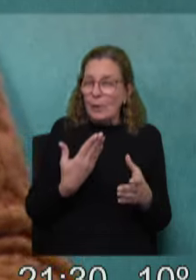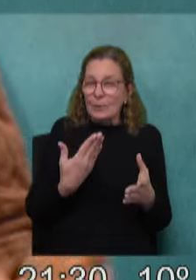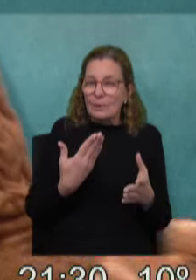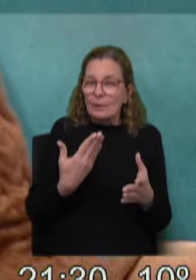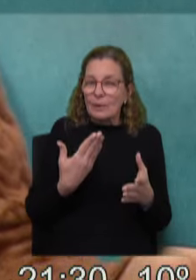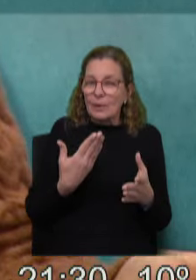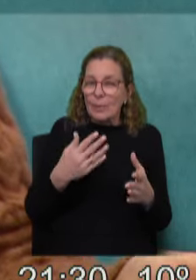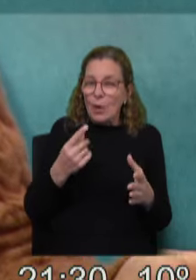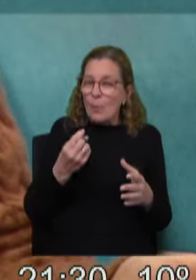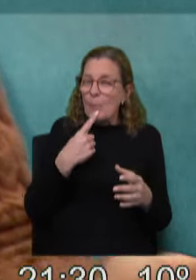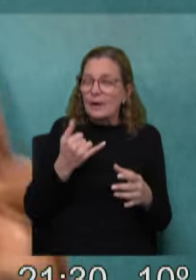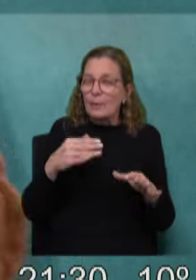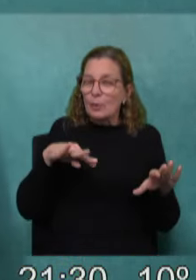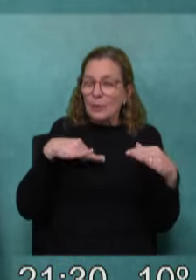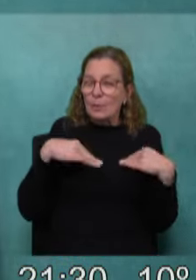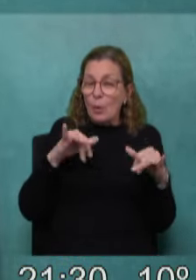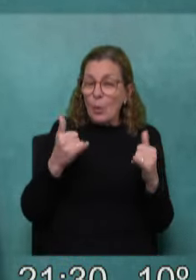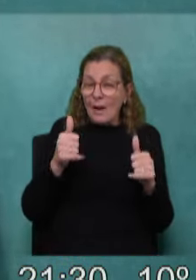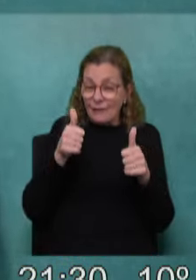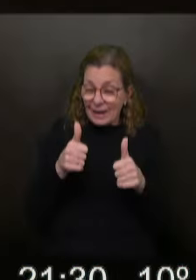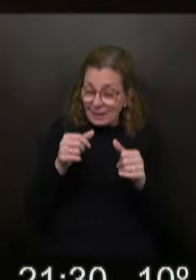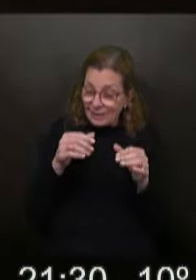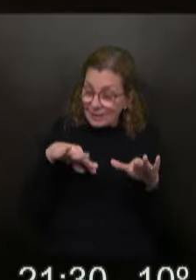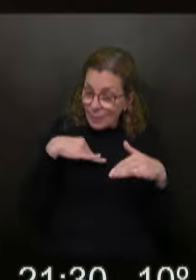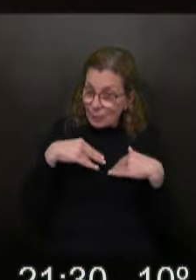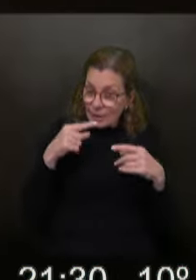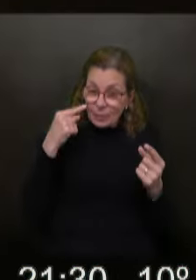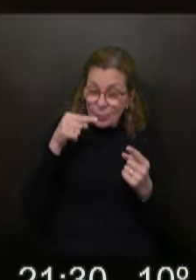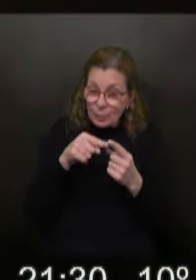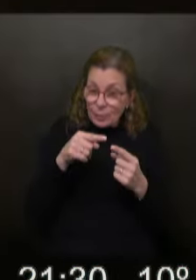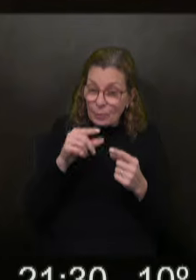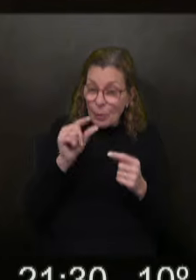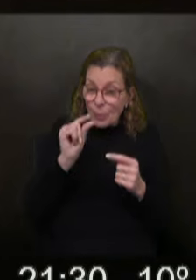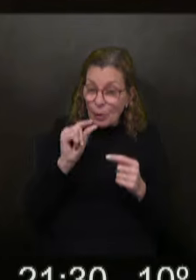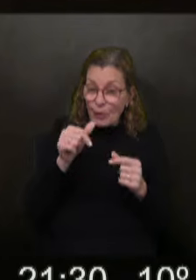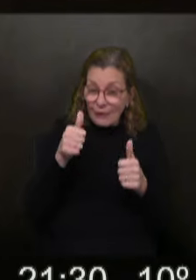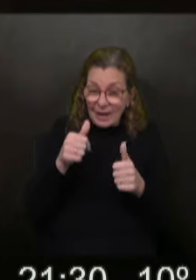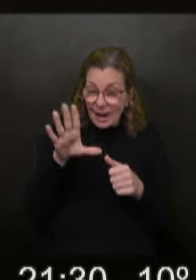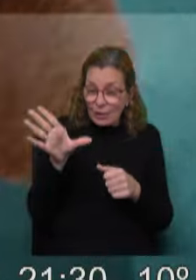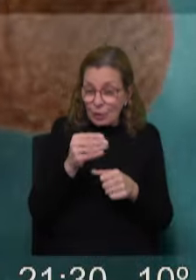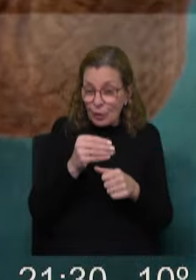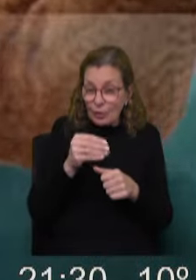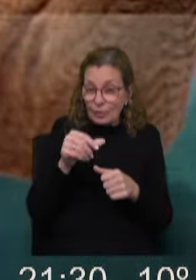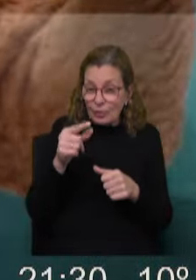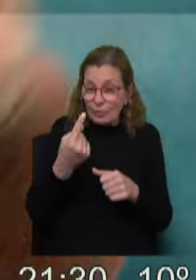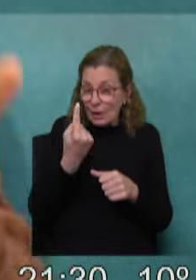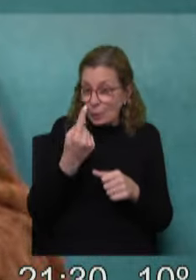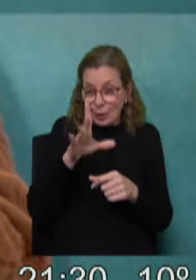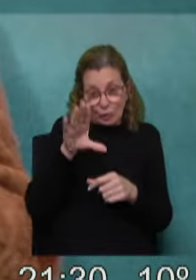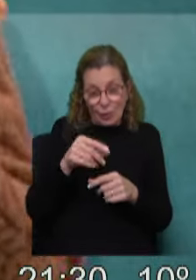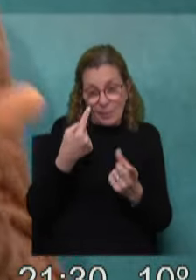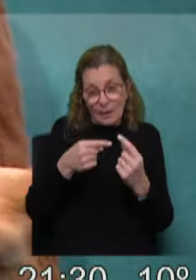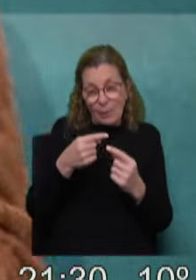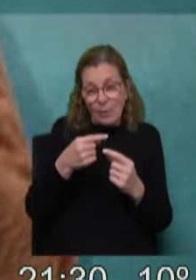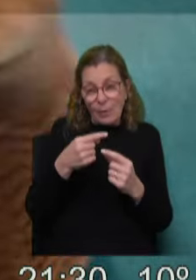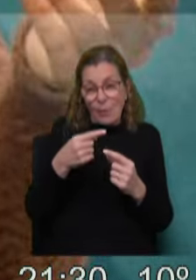es como ser un deportista. Si jugás bien a un deporte, jugás un poco bien a todos después. Claro. No vas a ser el uno en todos, pero un